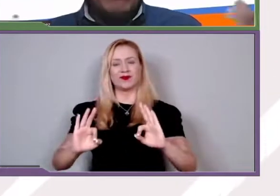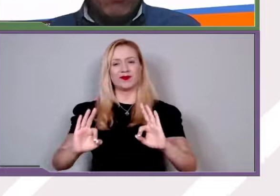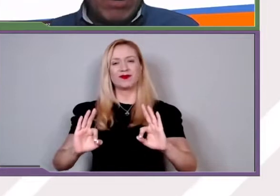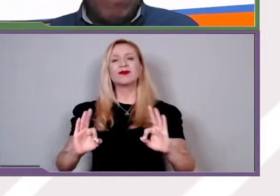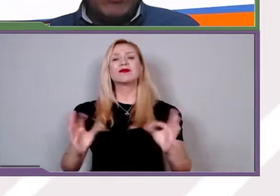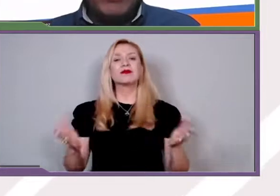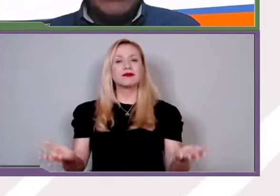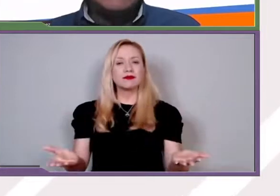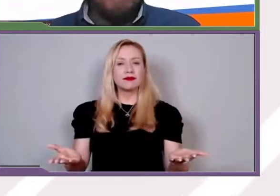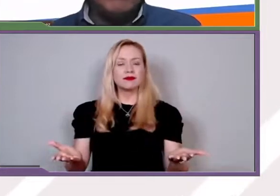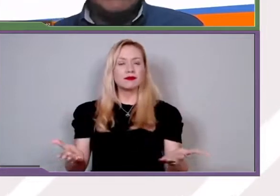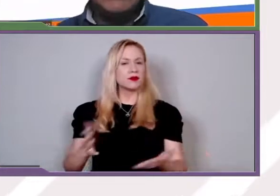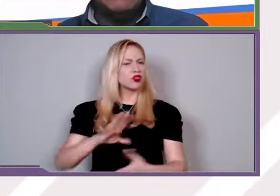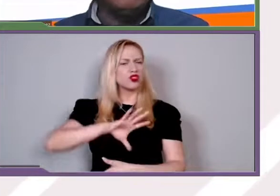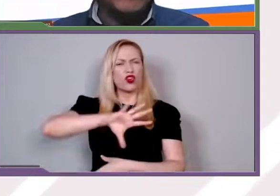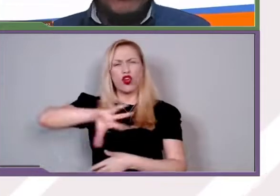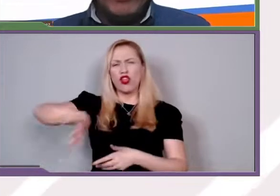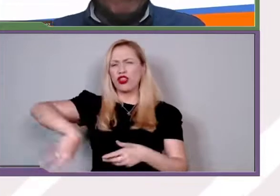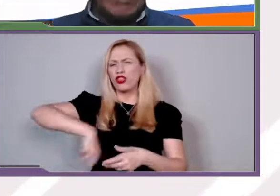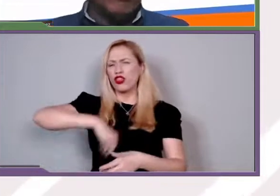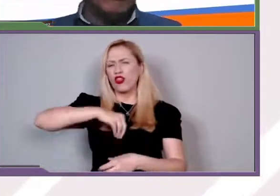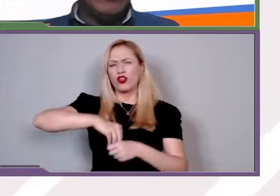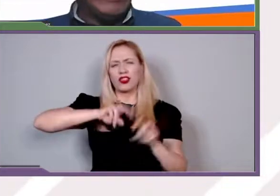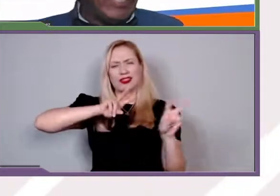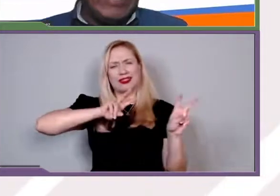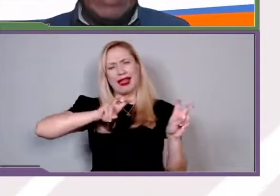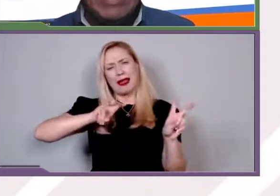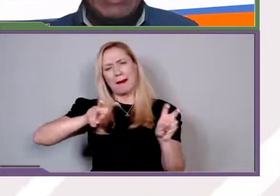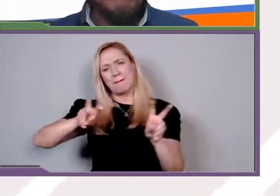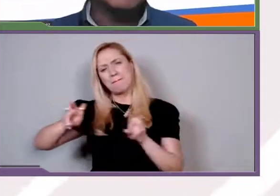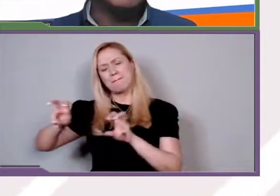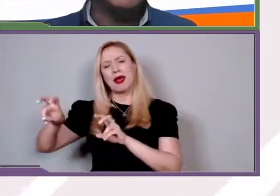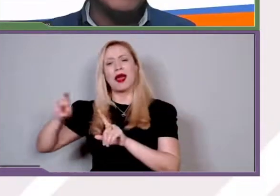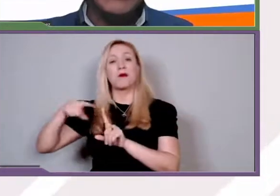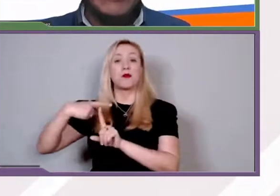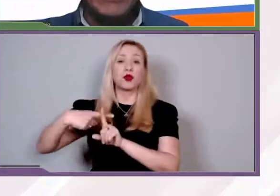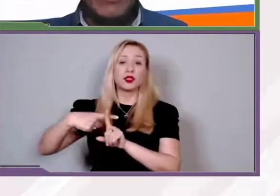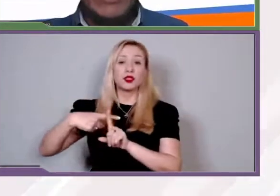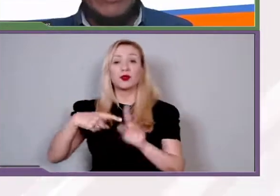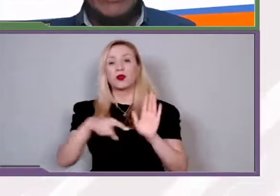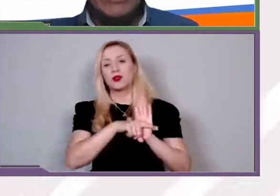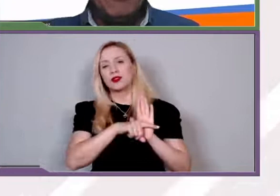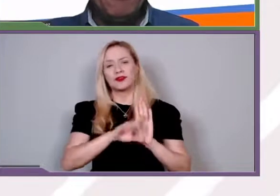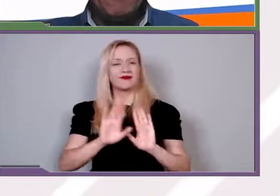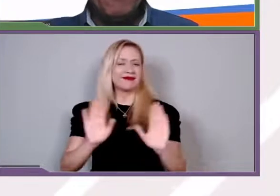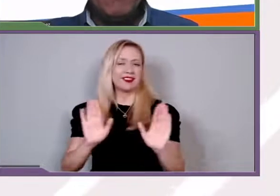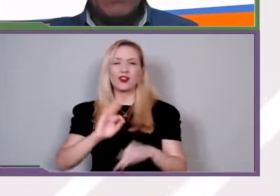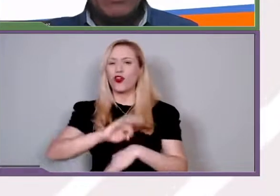el término amplio, no en el simplista de lo bueno y lo malo. Esa era la aportación que quería yo hacer.